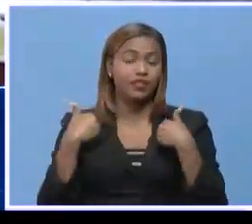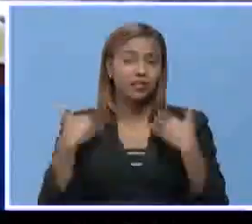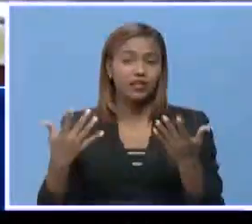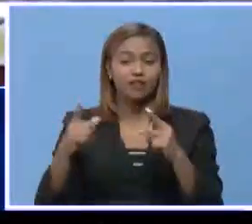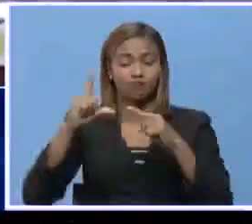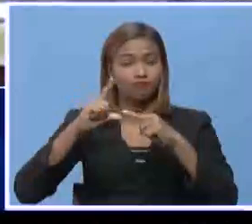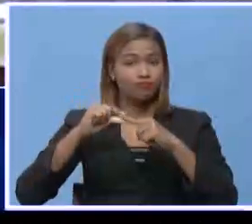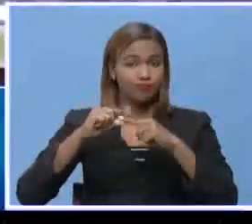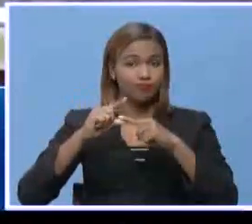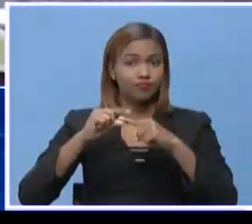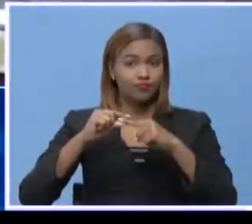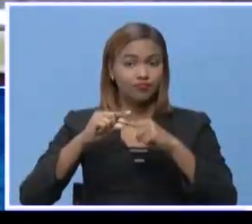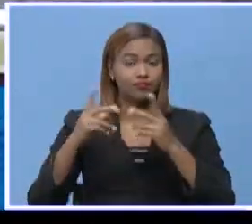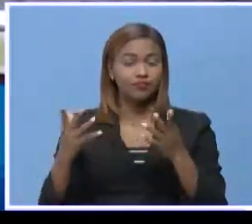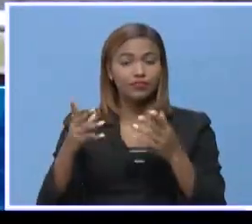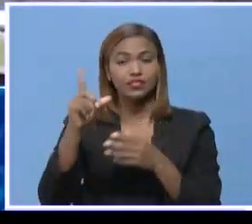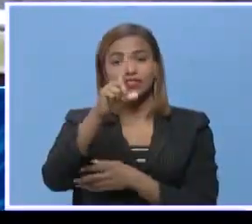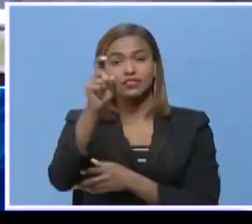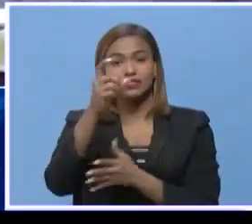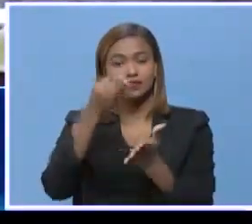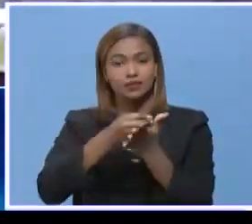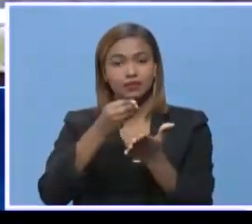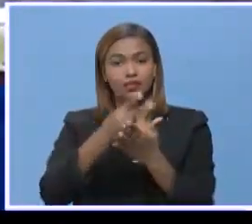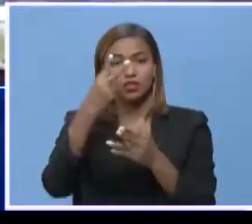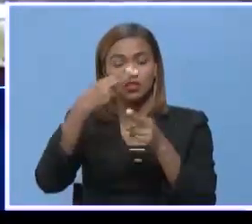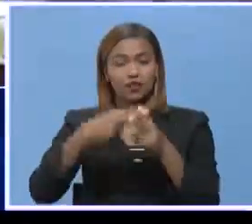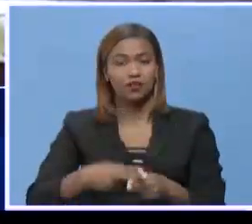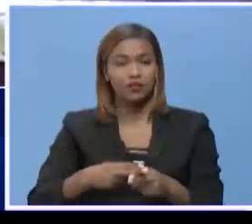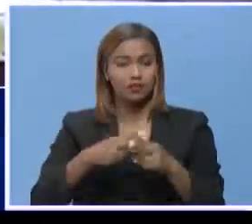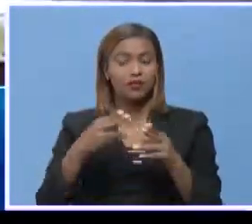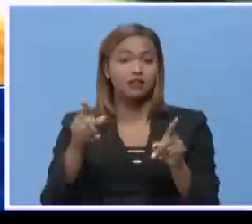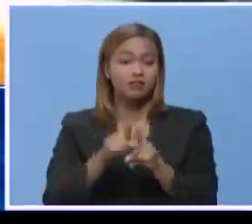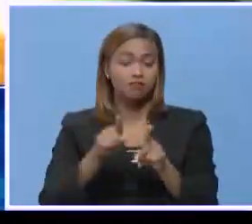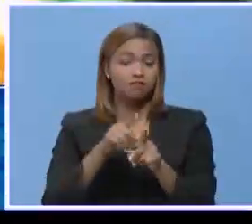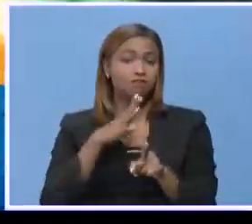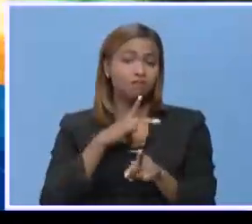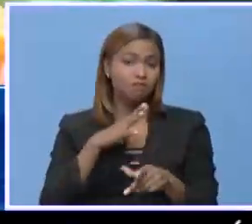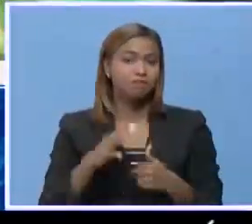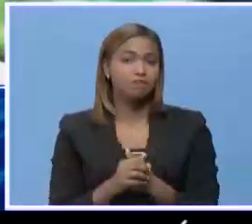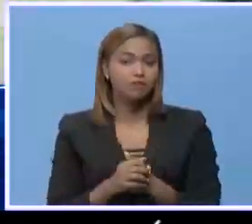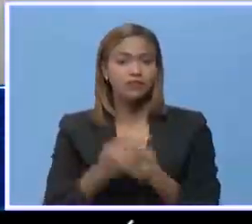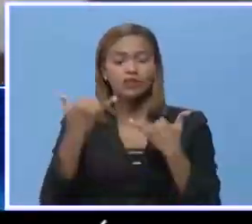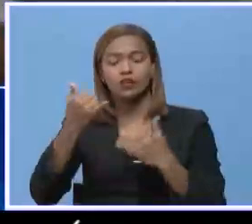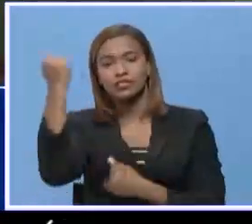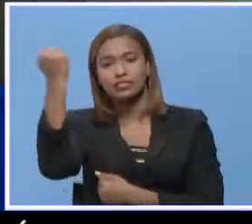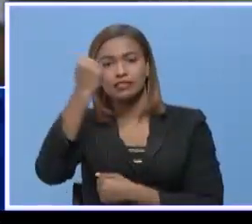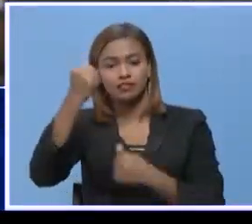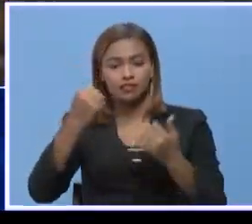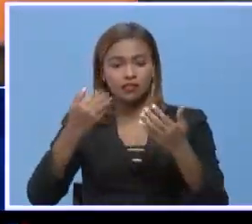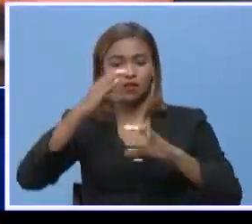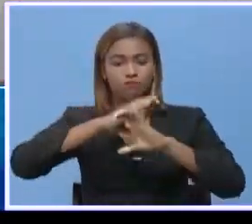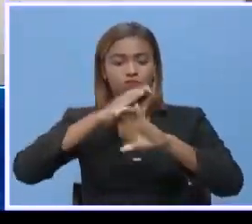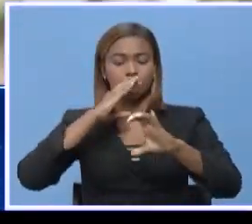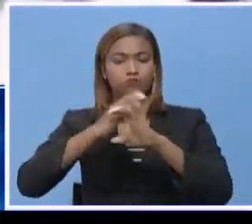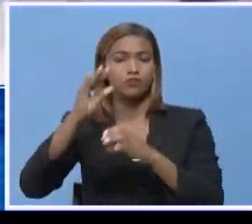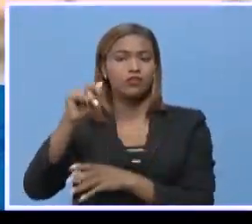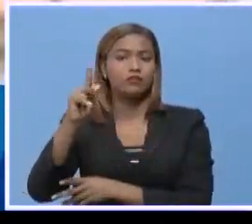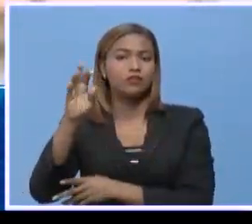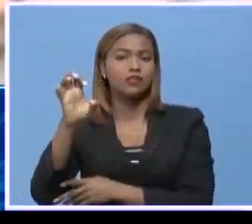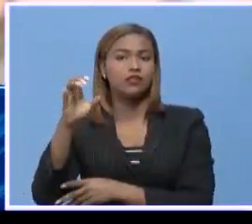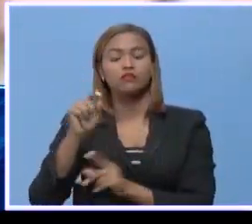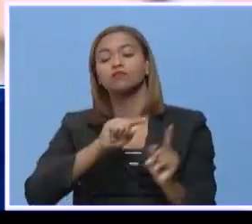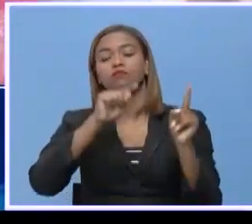la habichuela a 100 pesos, son 2 libras, buenísima también. Este sábado los camiones del Inespre